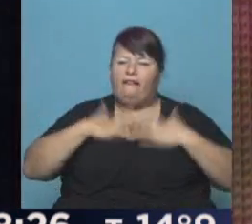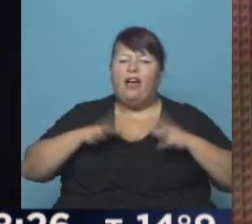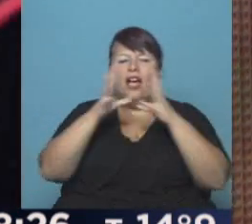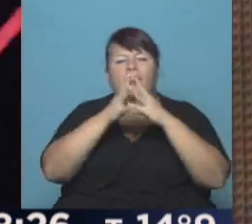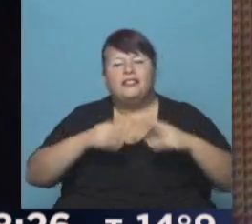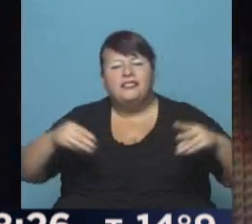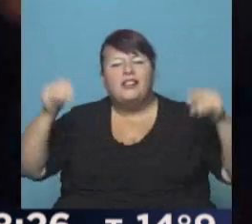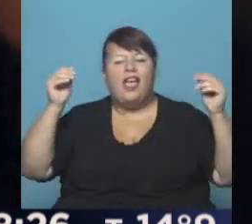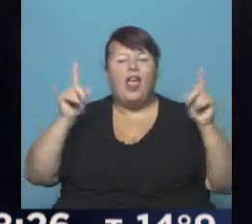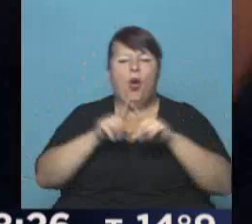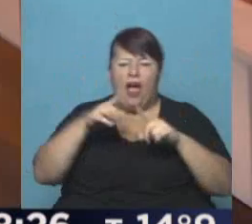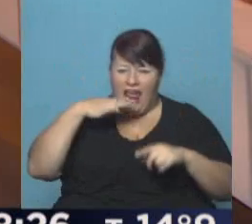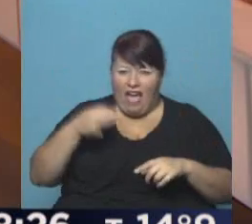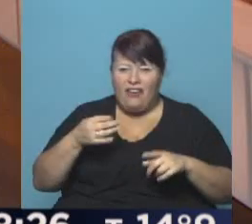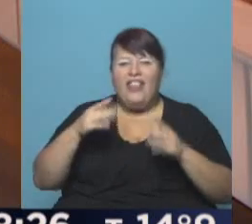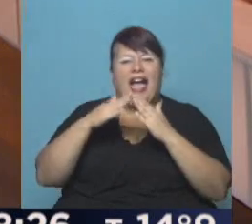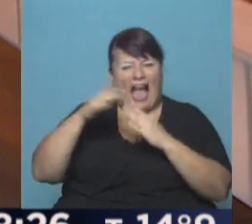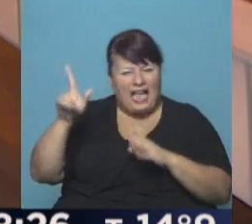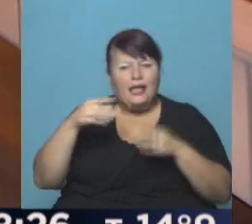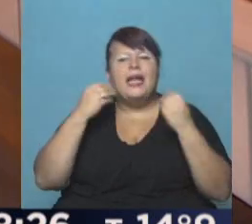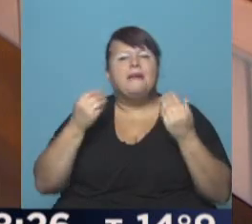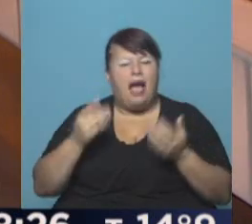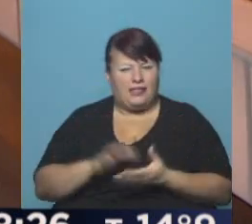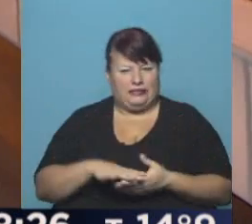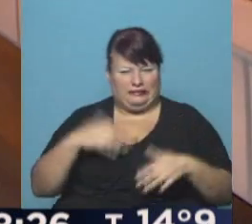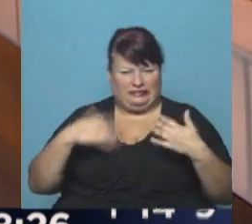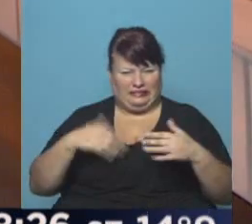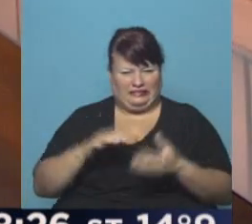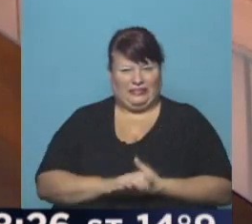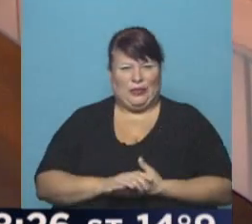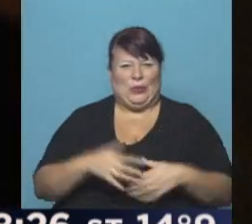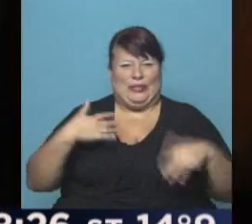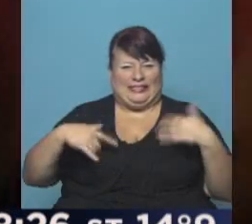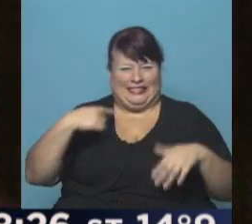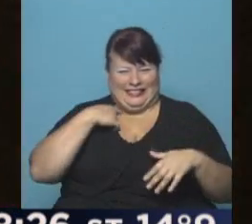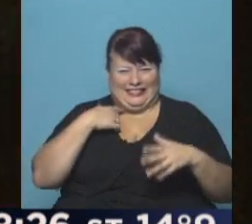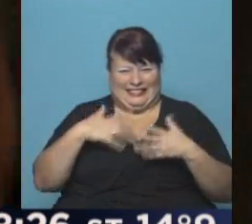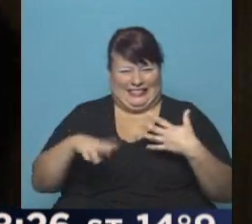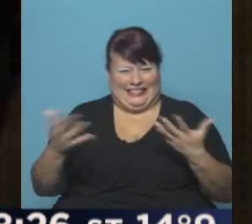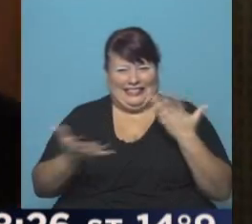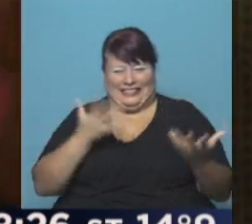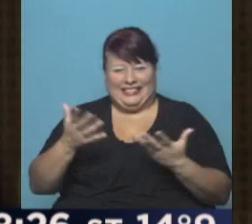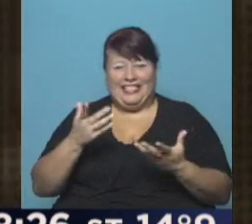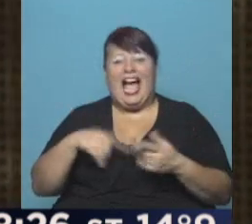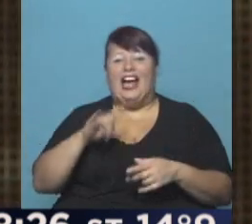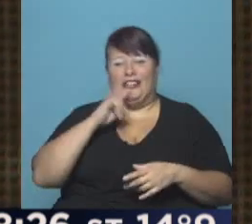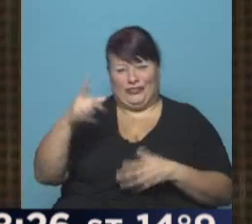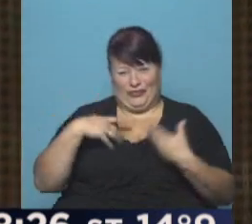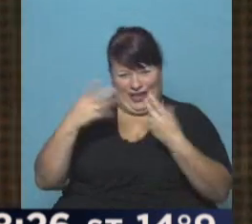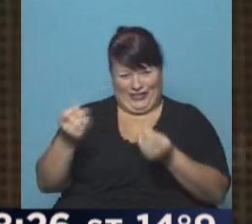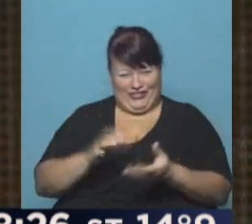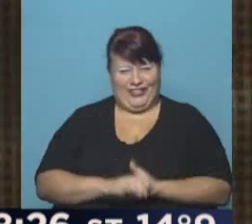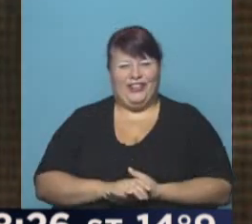estiran porque en verdad lo hacen en casa. ¿Pero qué pasa? Uy. ¡Oh! ¡Qué momento! Richard, ahora te